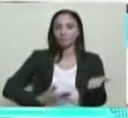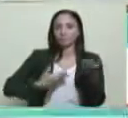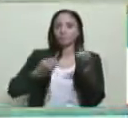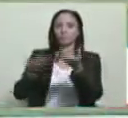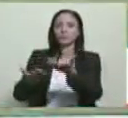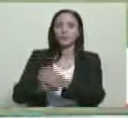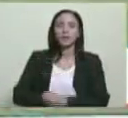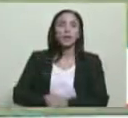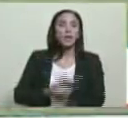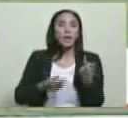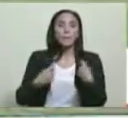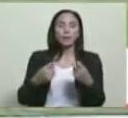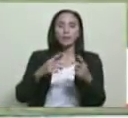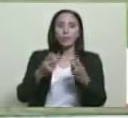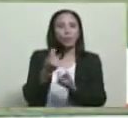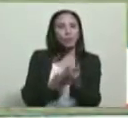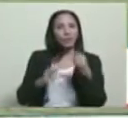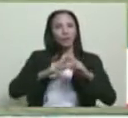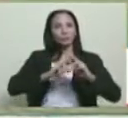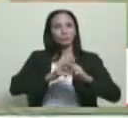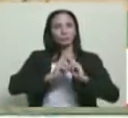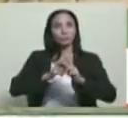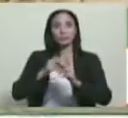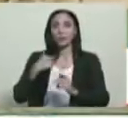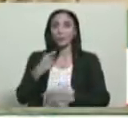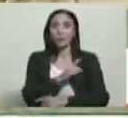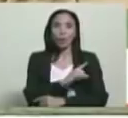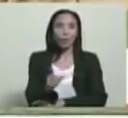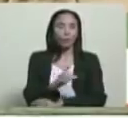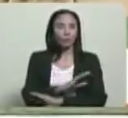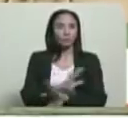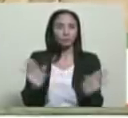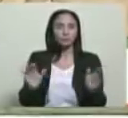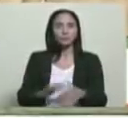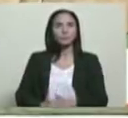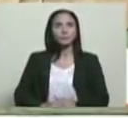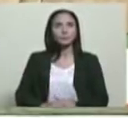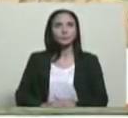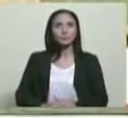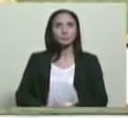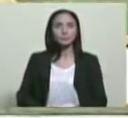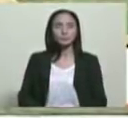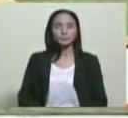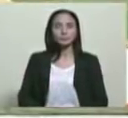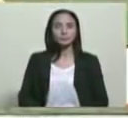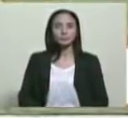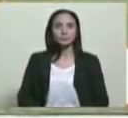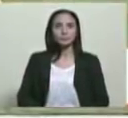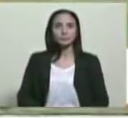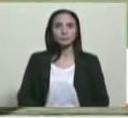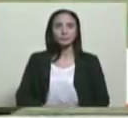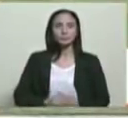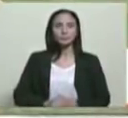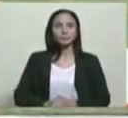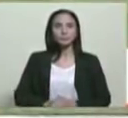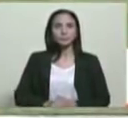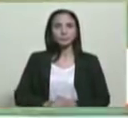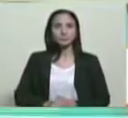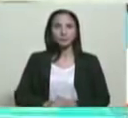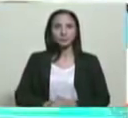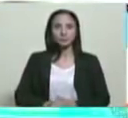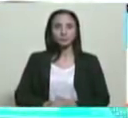locales productivos. Fue una orden que yo di, no la han cumplido completo, Pedro. No